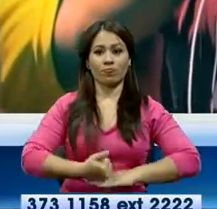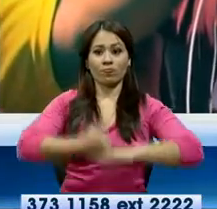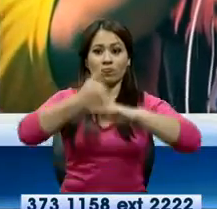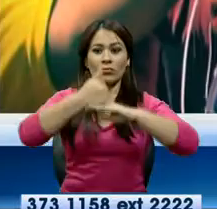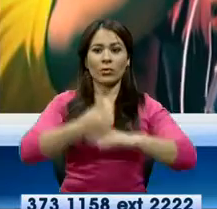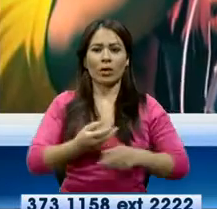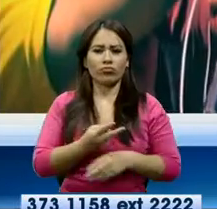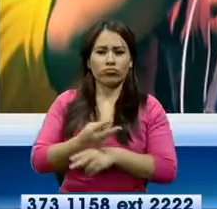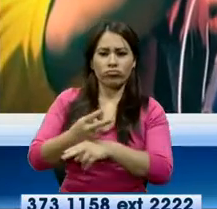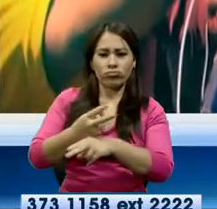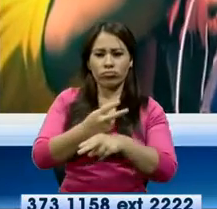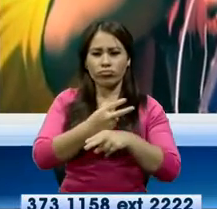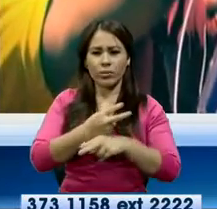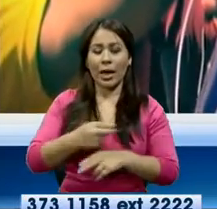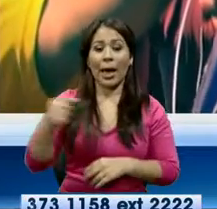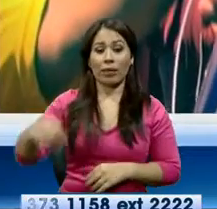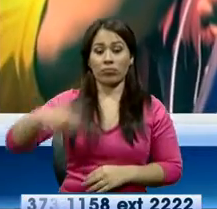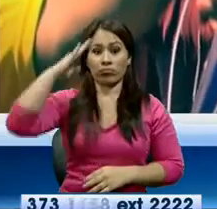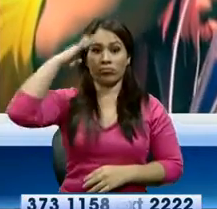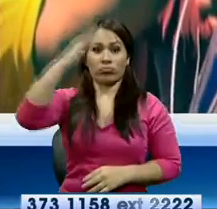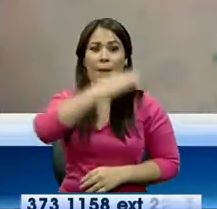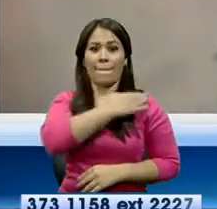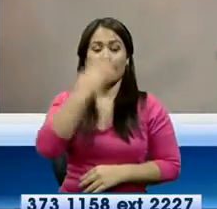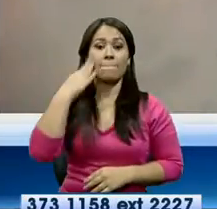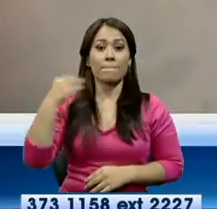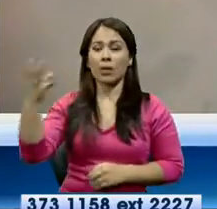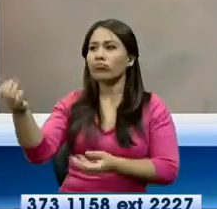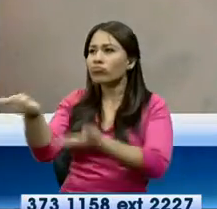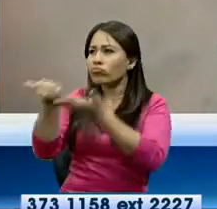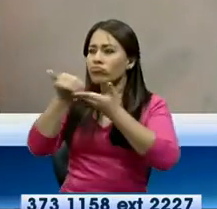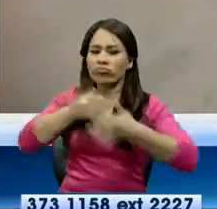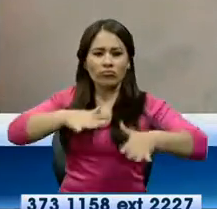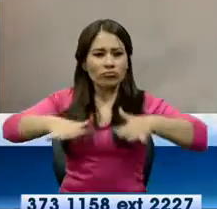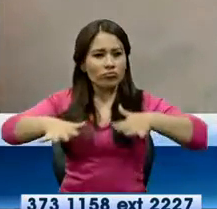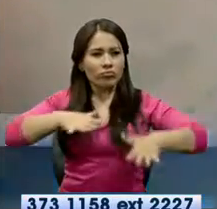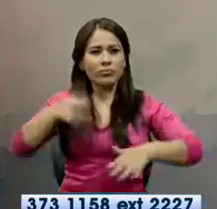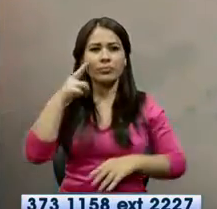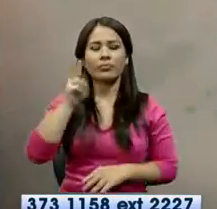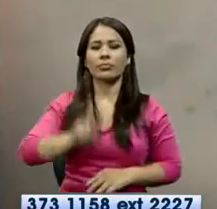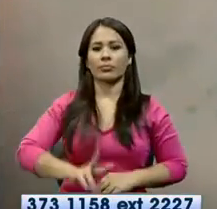UIPA y la Marina aquí en la provincia. Informó Darwin Villao.